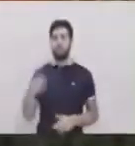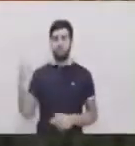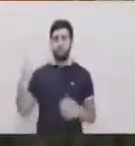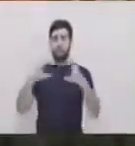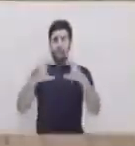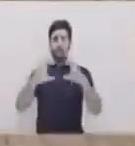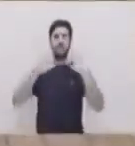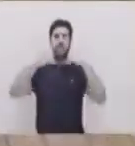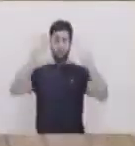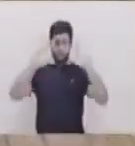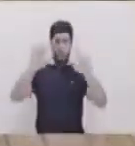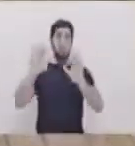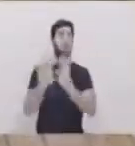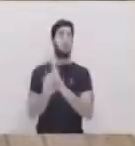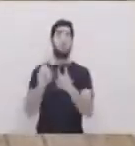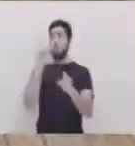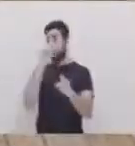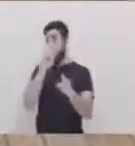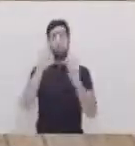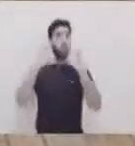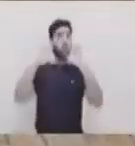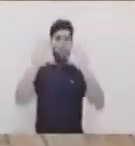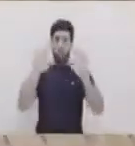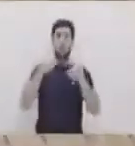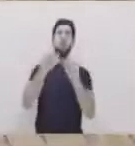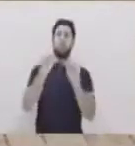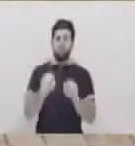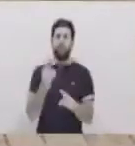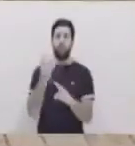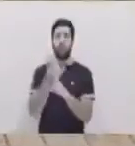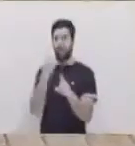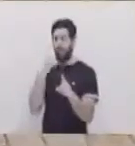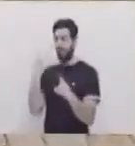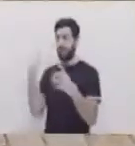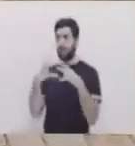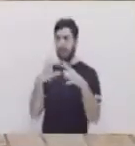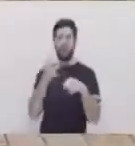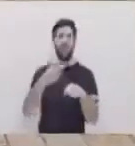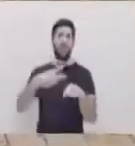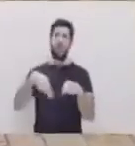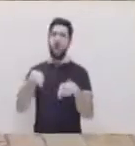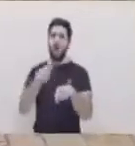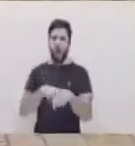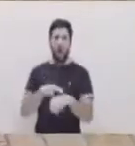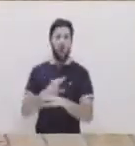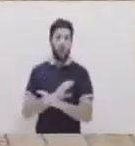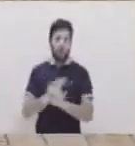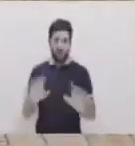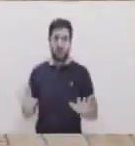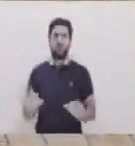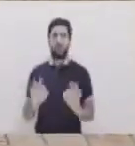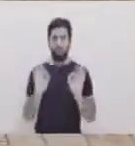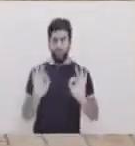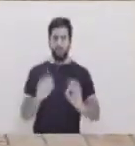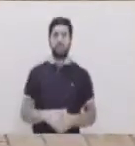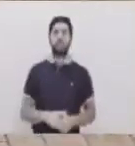un balón de voleibol. Ustedes en casa pueden cambiarlo por una pelota. ¿Estamos?